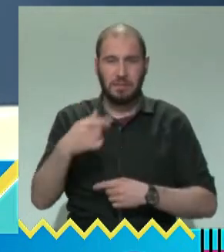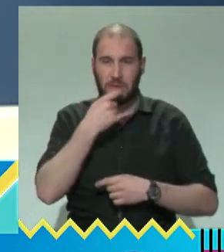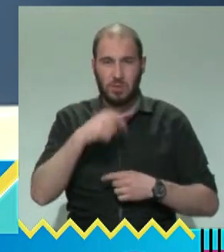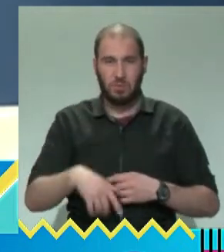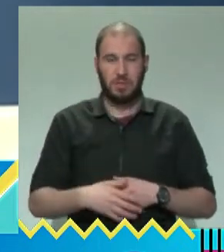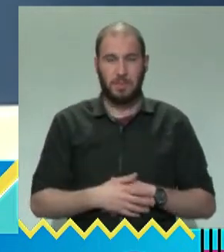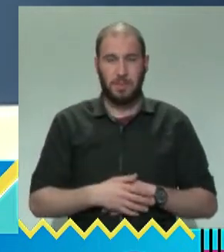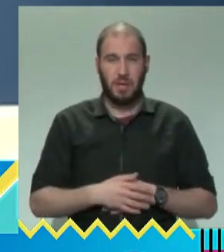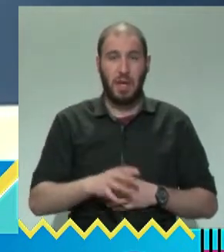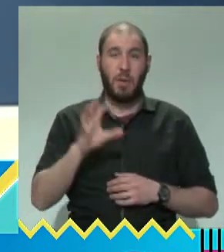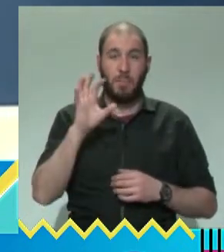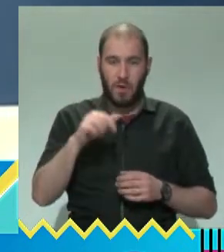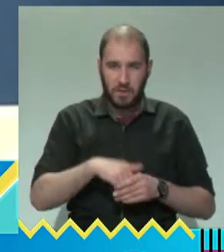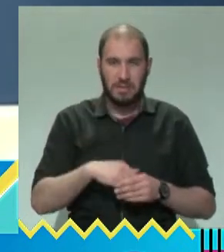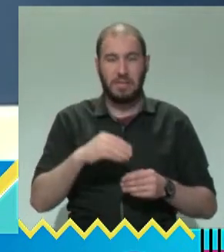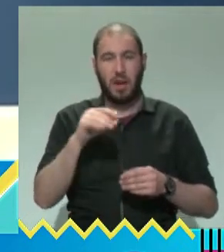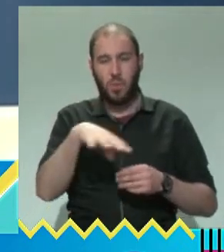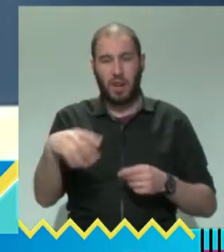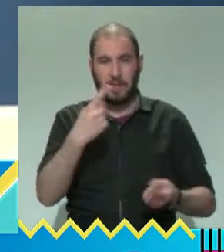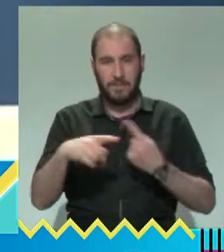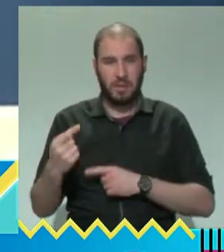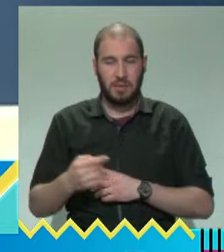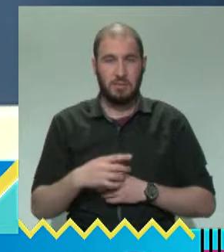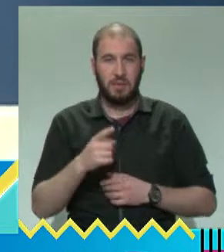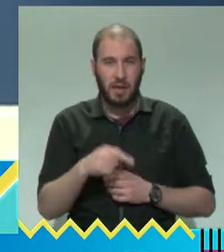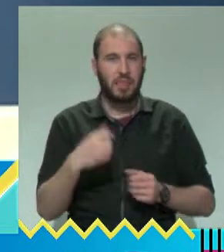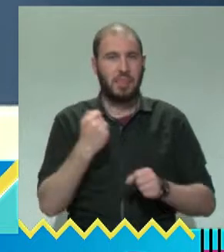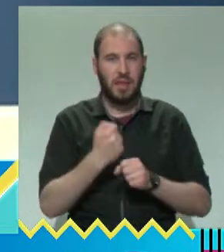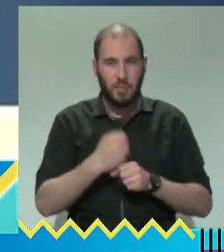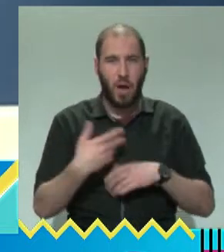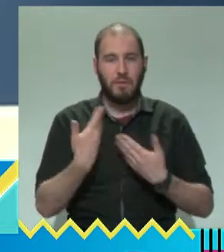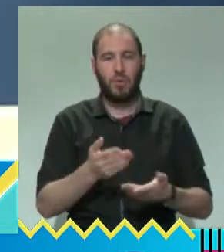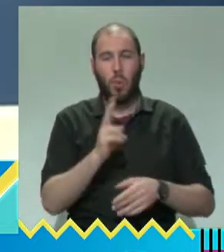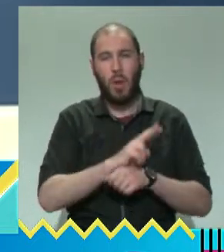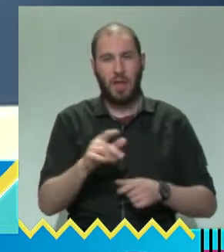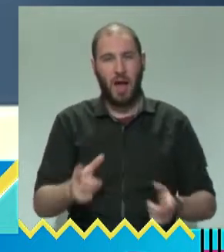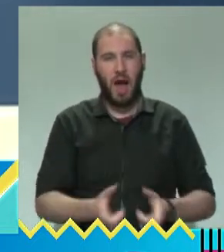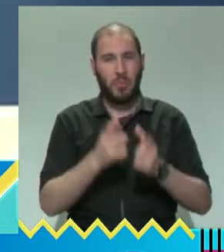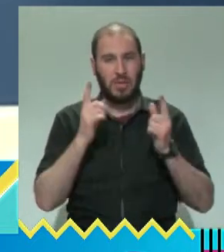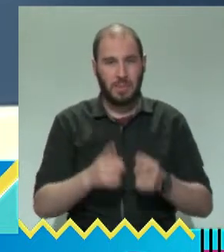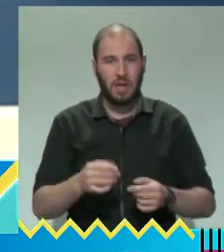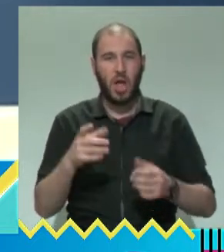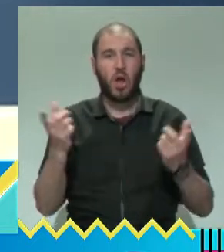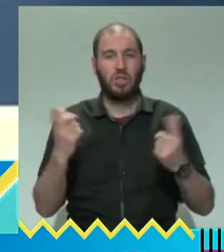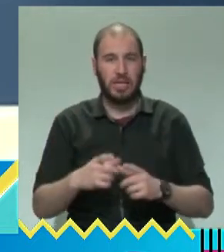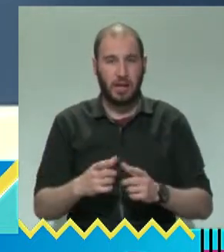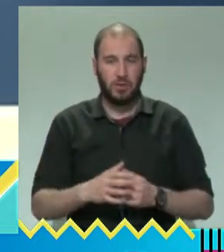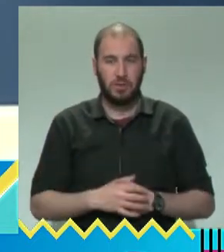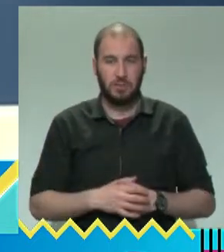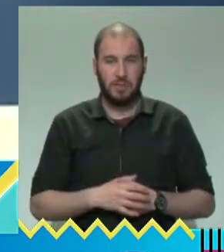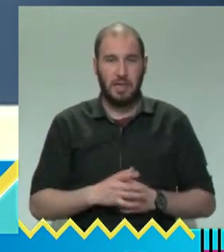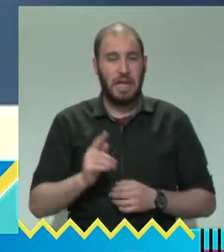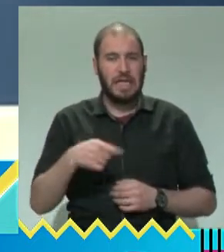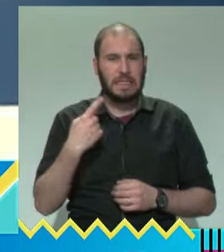provincia, en distintos lugares, que hacen un enorme trabajo por el cuidado de esos árboles, también del Consejo, que están